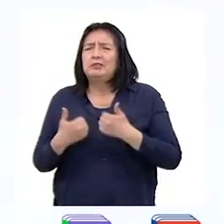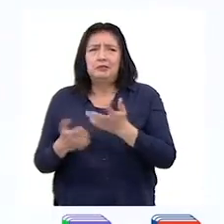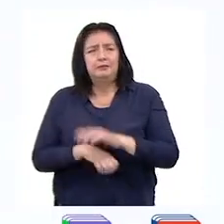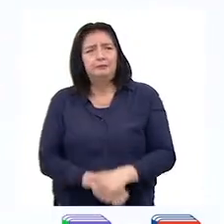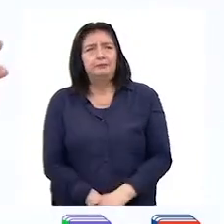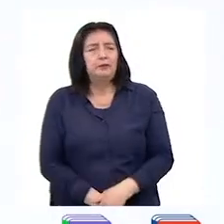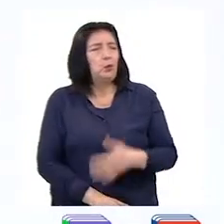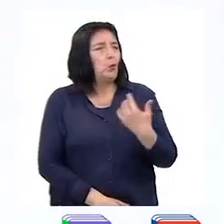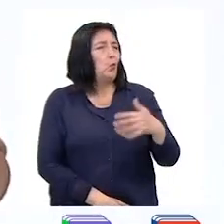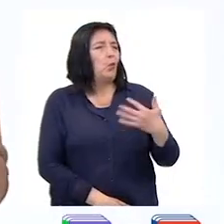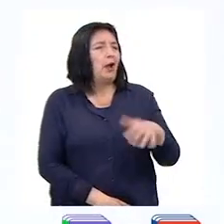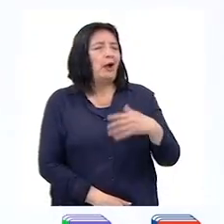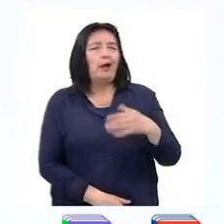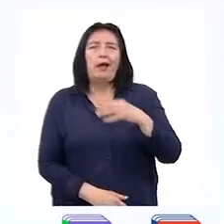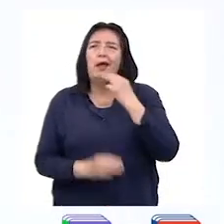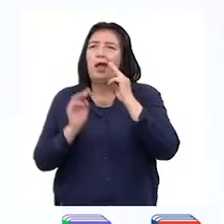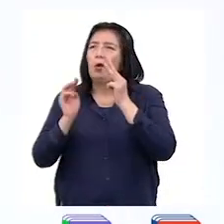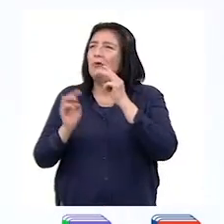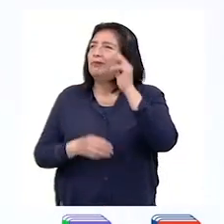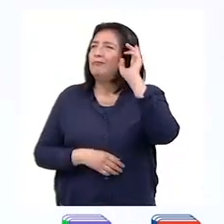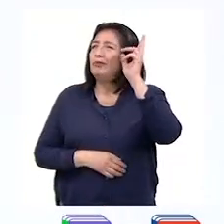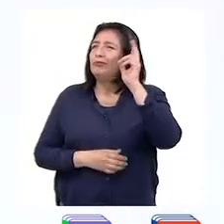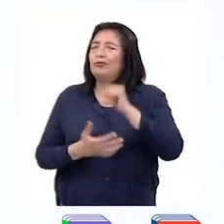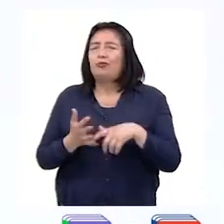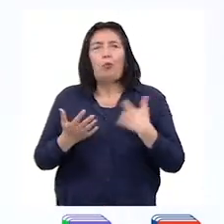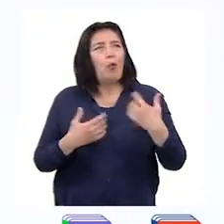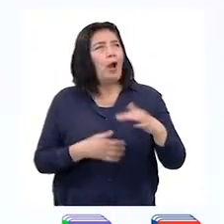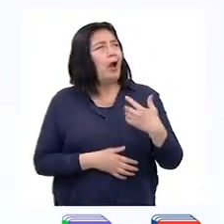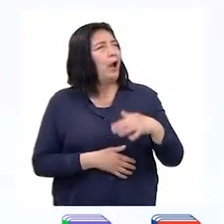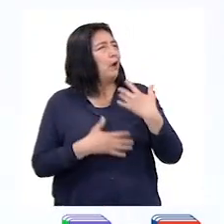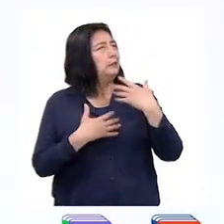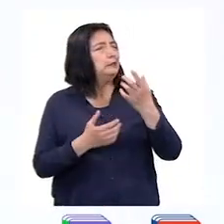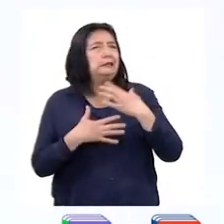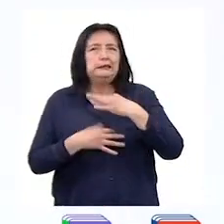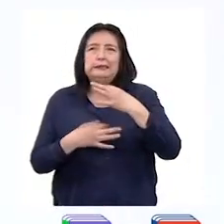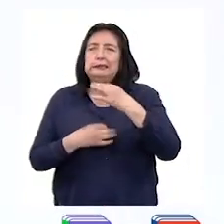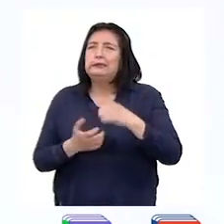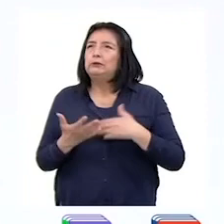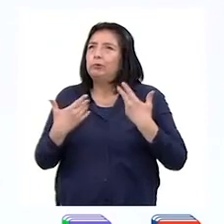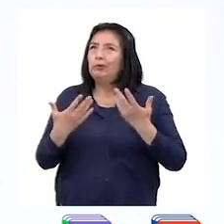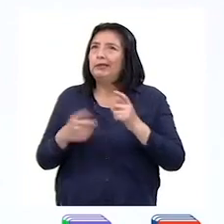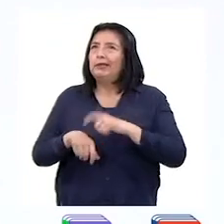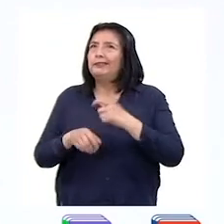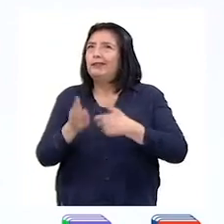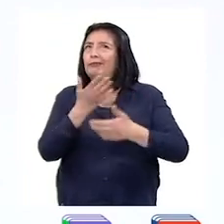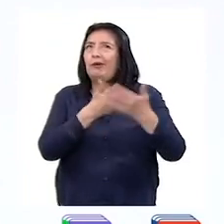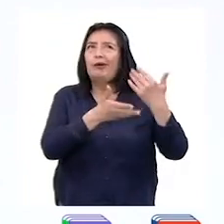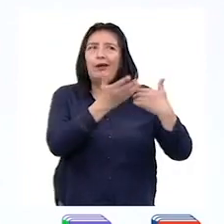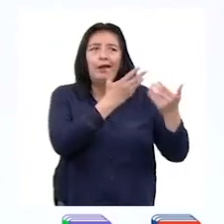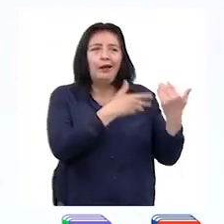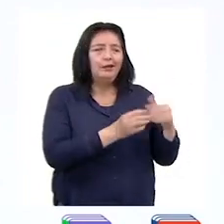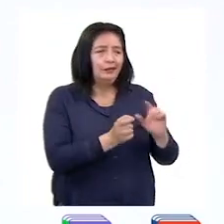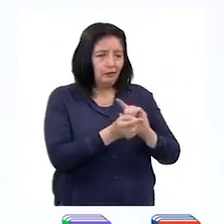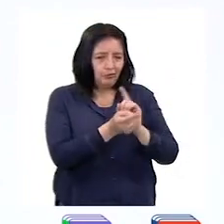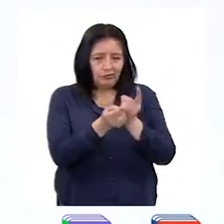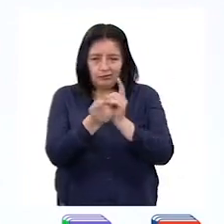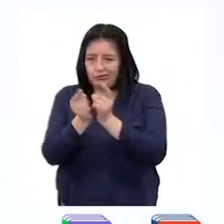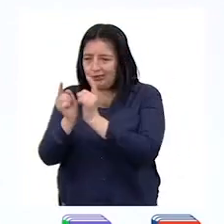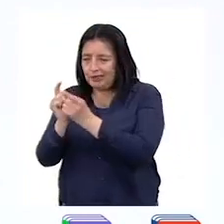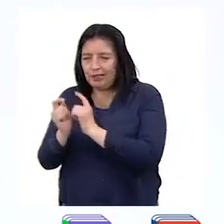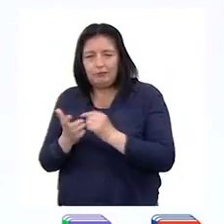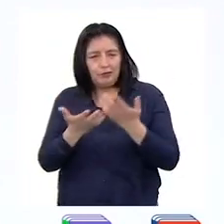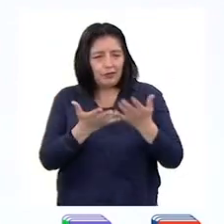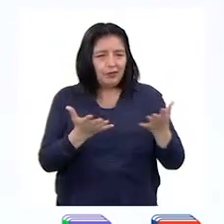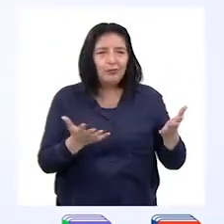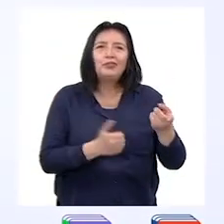vidas. ¡Wow, profesor! Es increíble. Realmente qué interesante poder viajar en el tiempo a través de los cambios producidos en